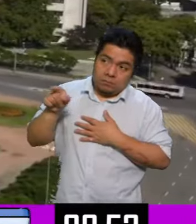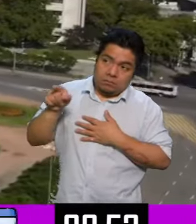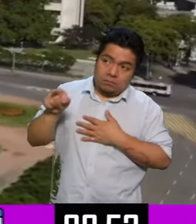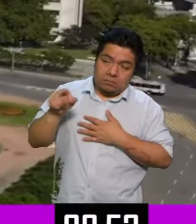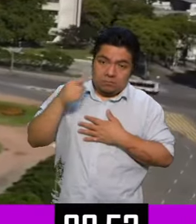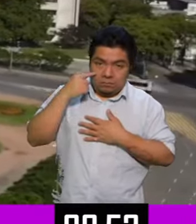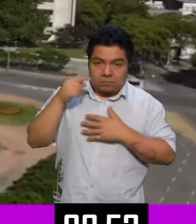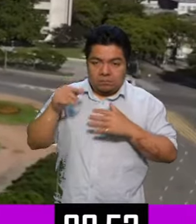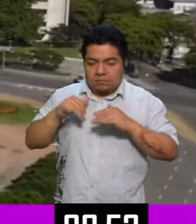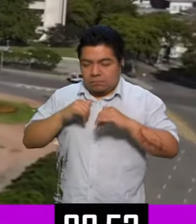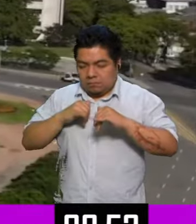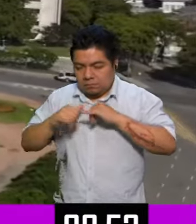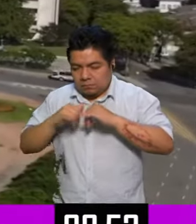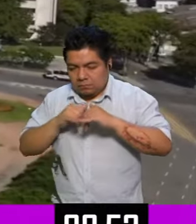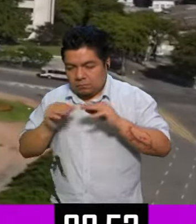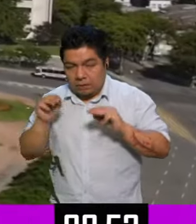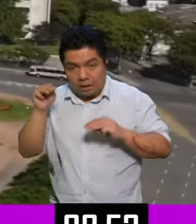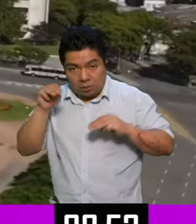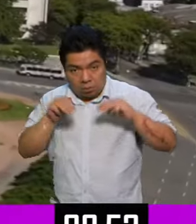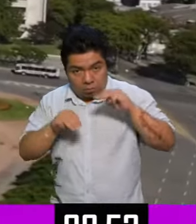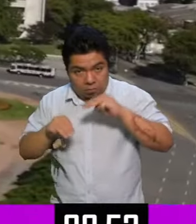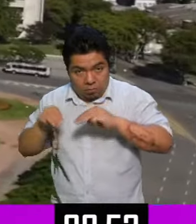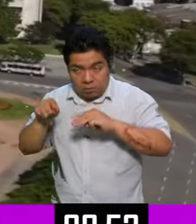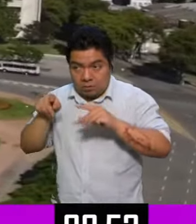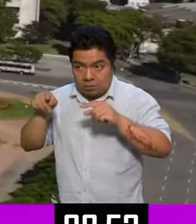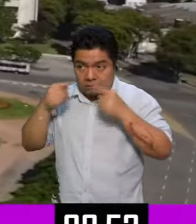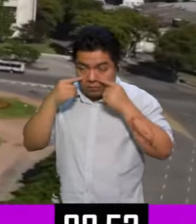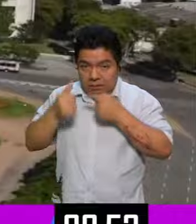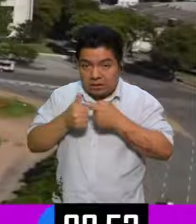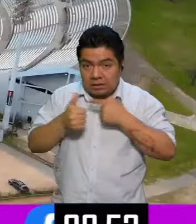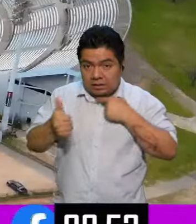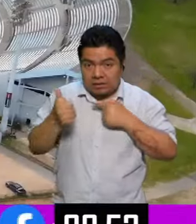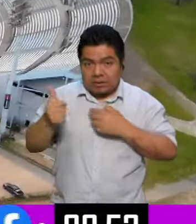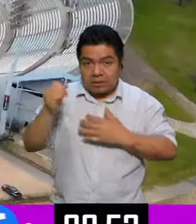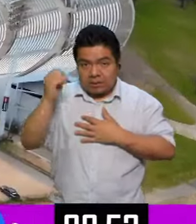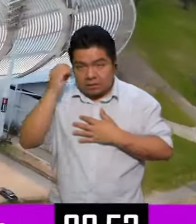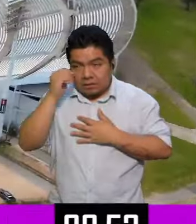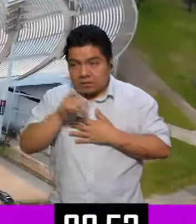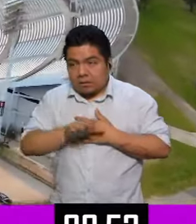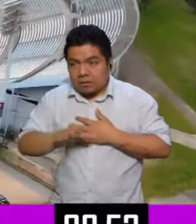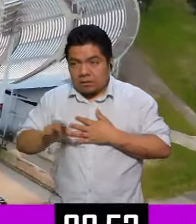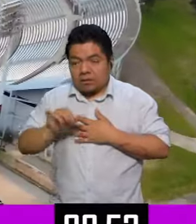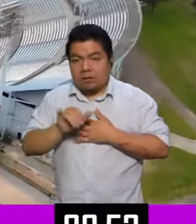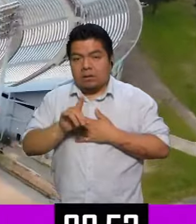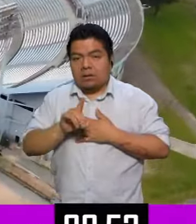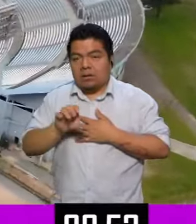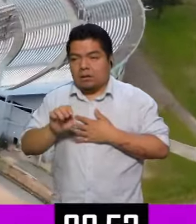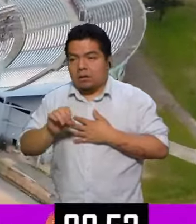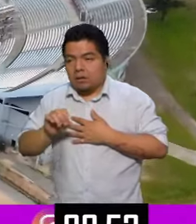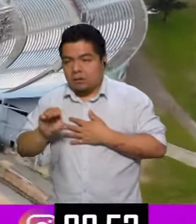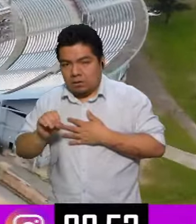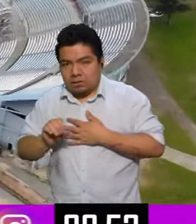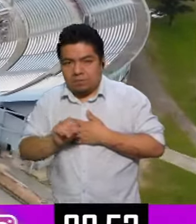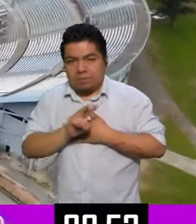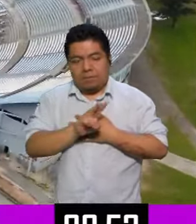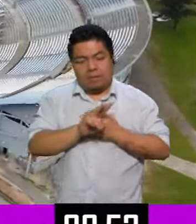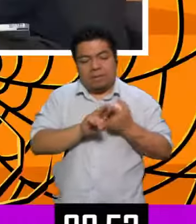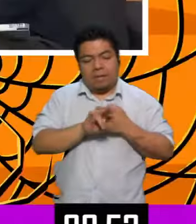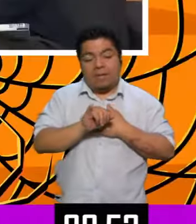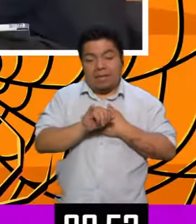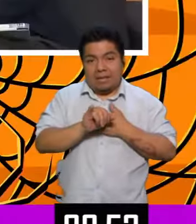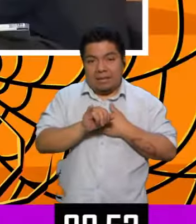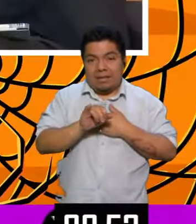plan cartográfico y dice un monte a 6 grados B, I, de oriente. Monte